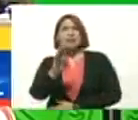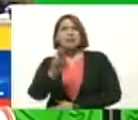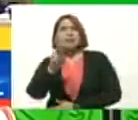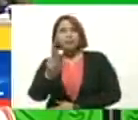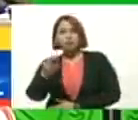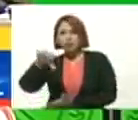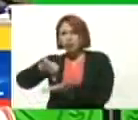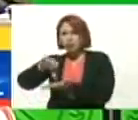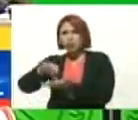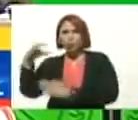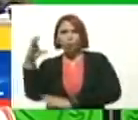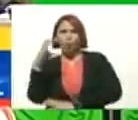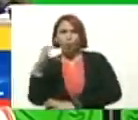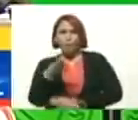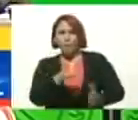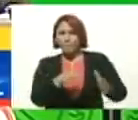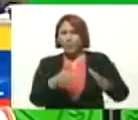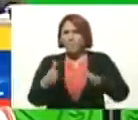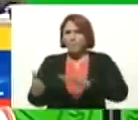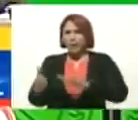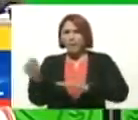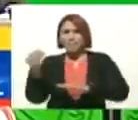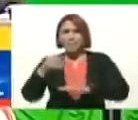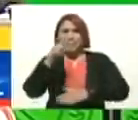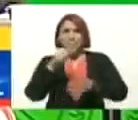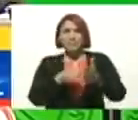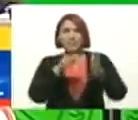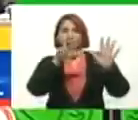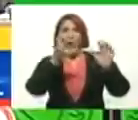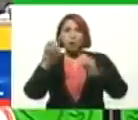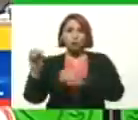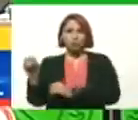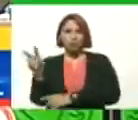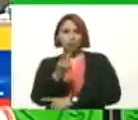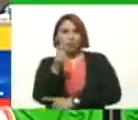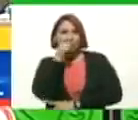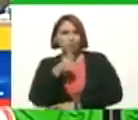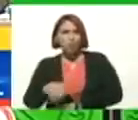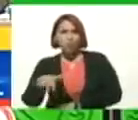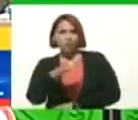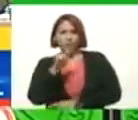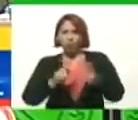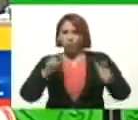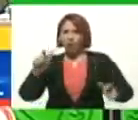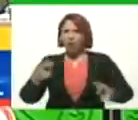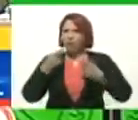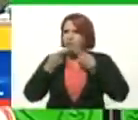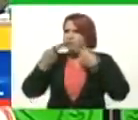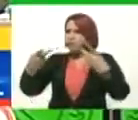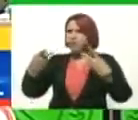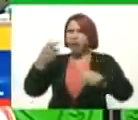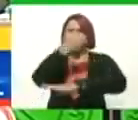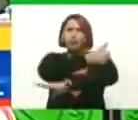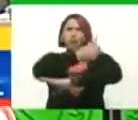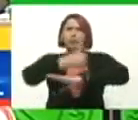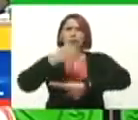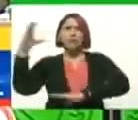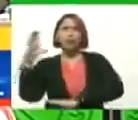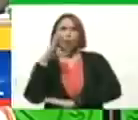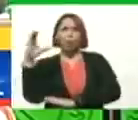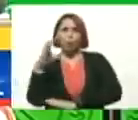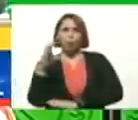el asesinato de más de 1.800 venezolanos, declarado por las autoridades de Colombia, el